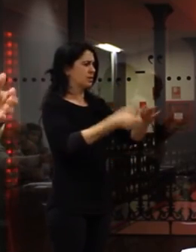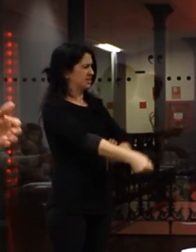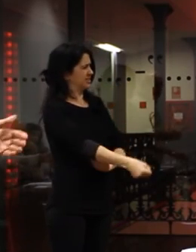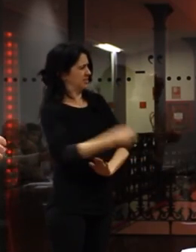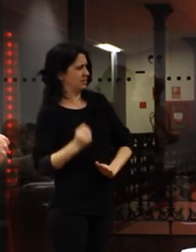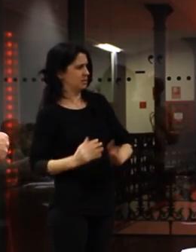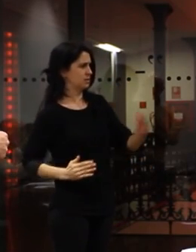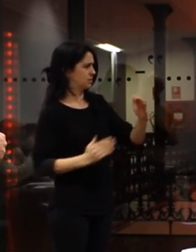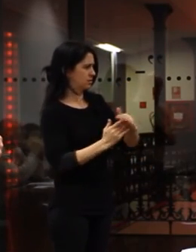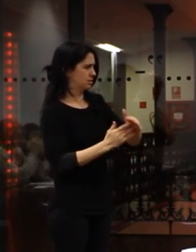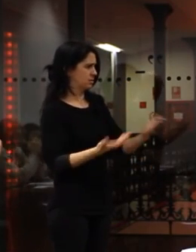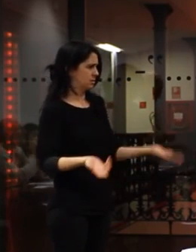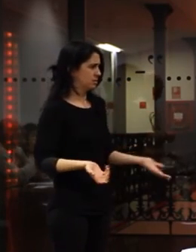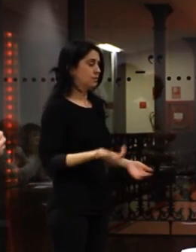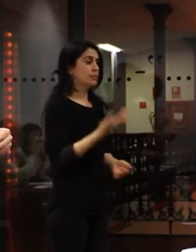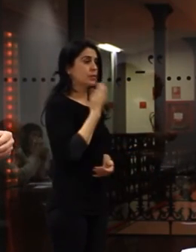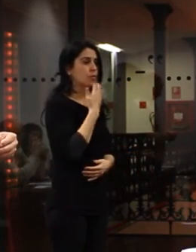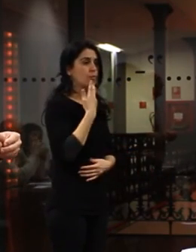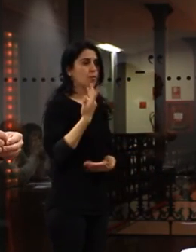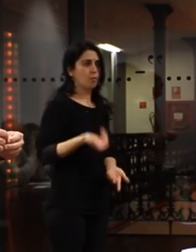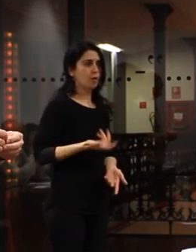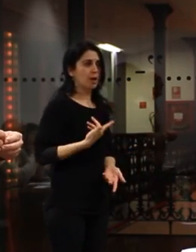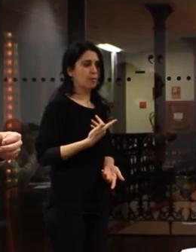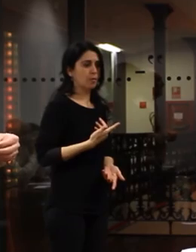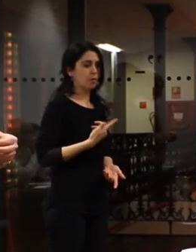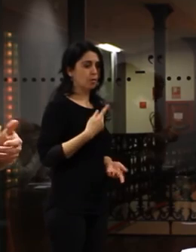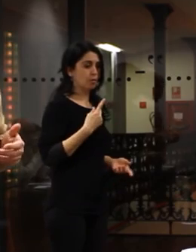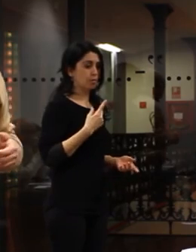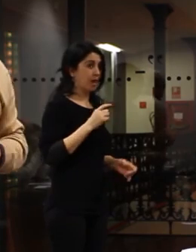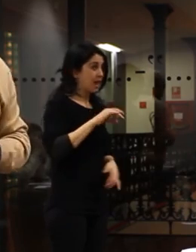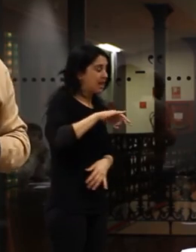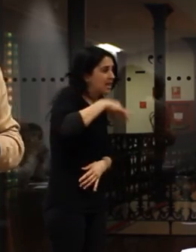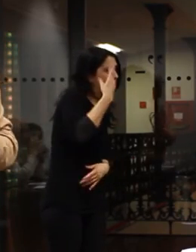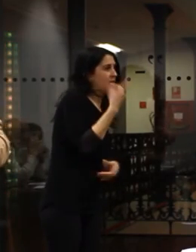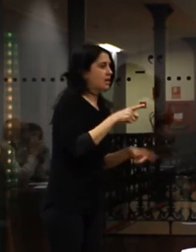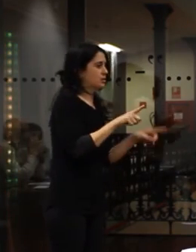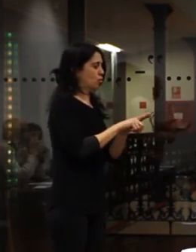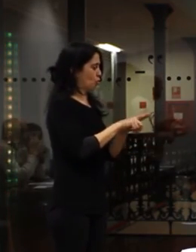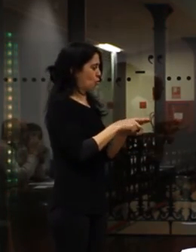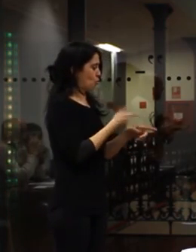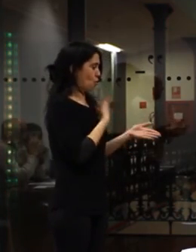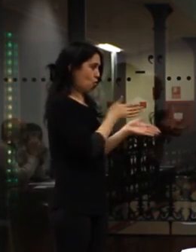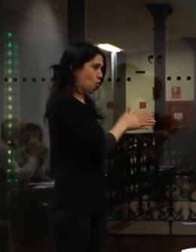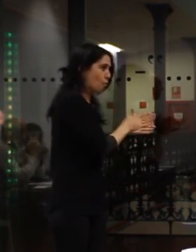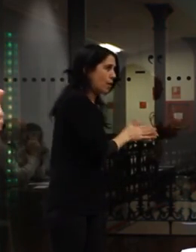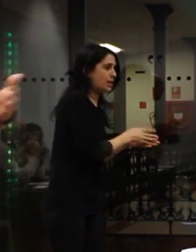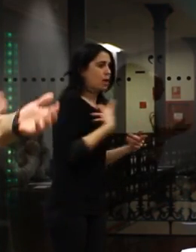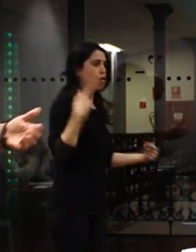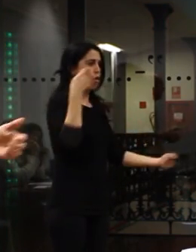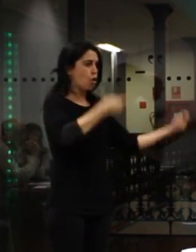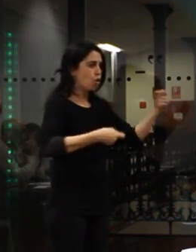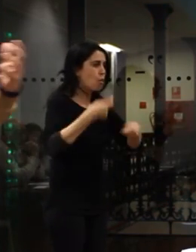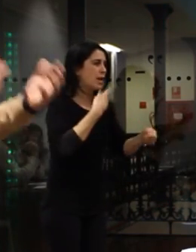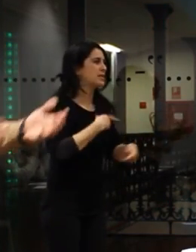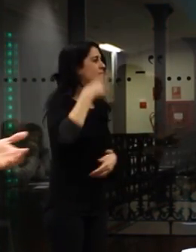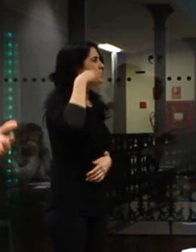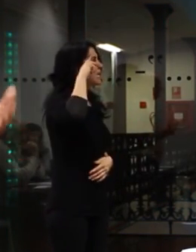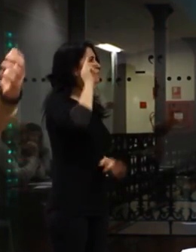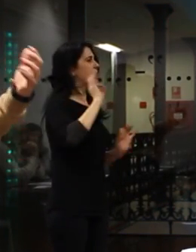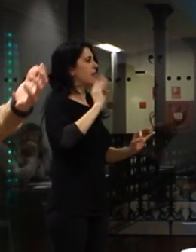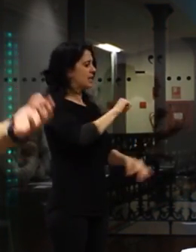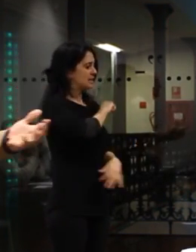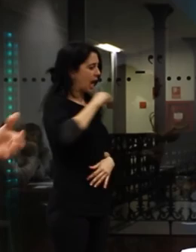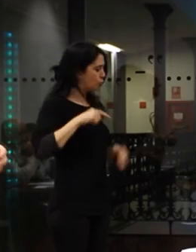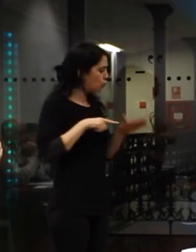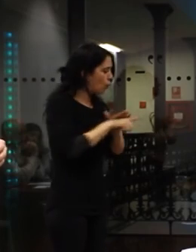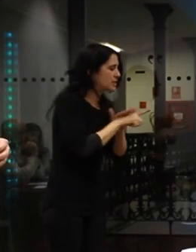a iniciativas como las que plantea el compañero, cooperativas, experiencias autogestionarias,